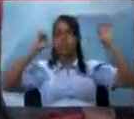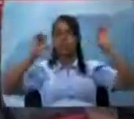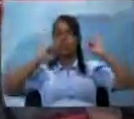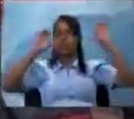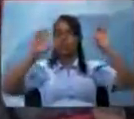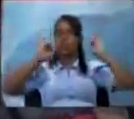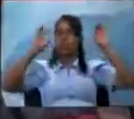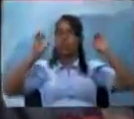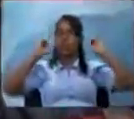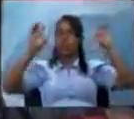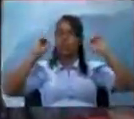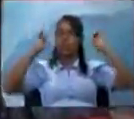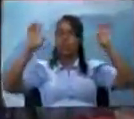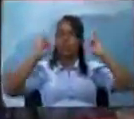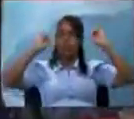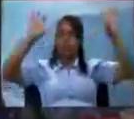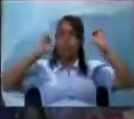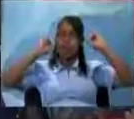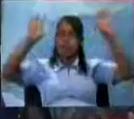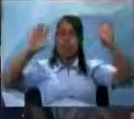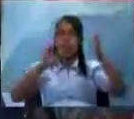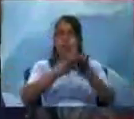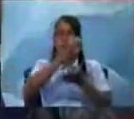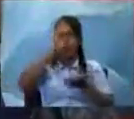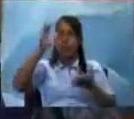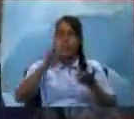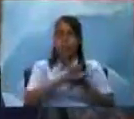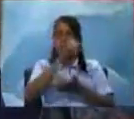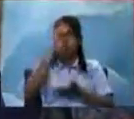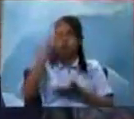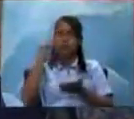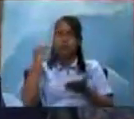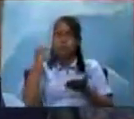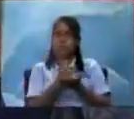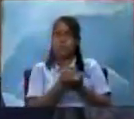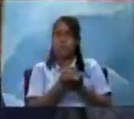Gloria a Dios, gloria a Dios, gloria a Dios, gloria a Dios, gloria a Dios,